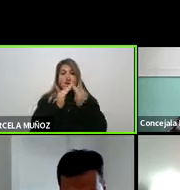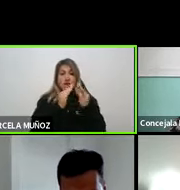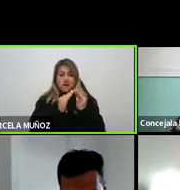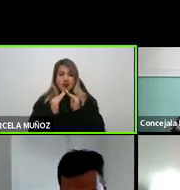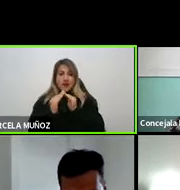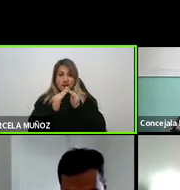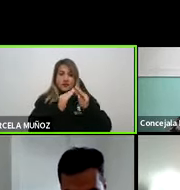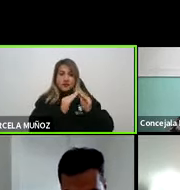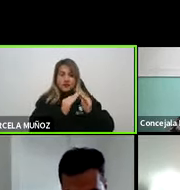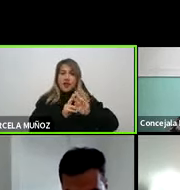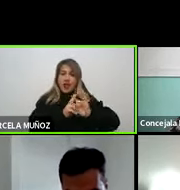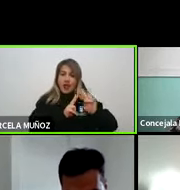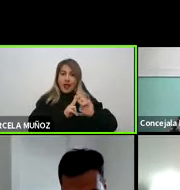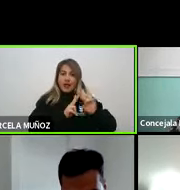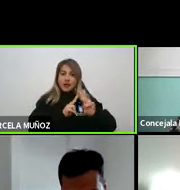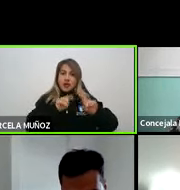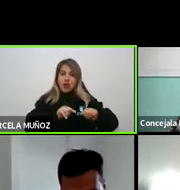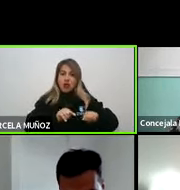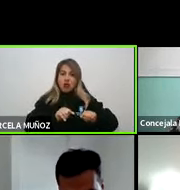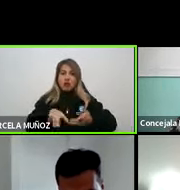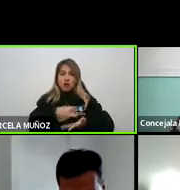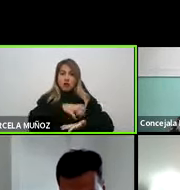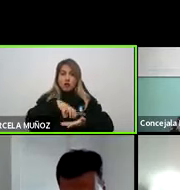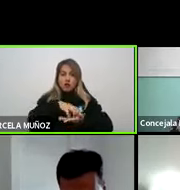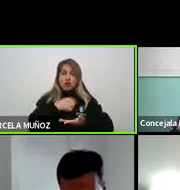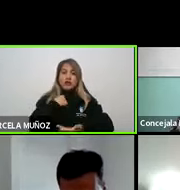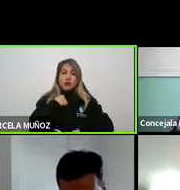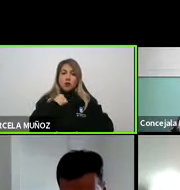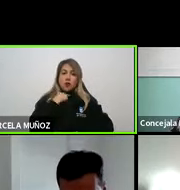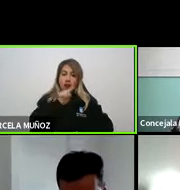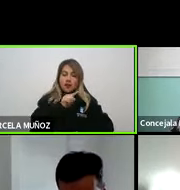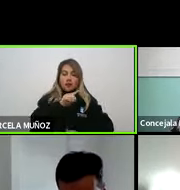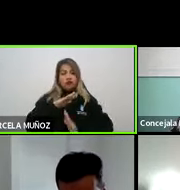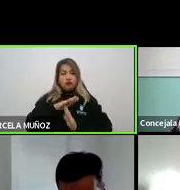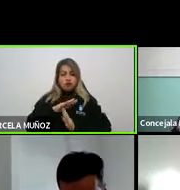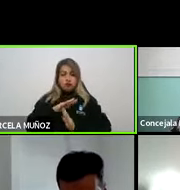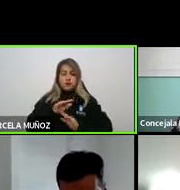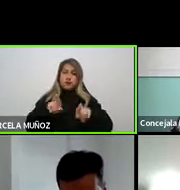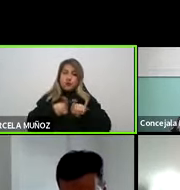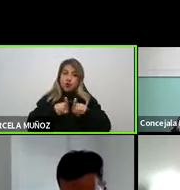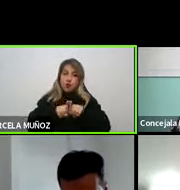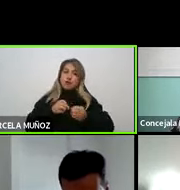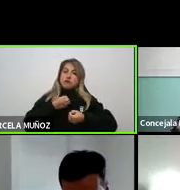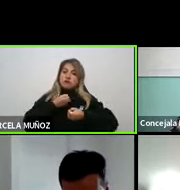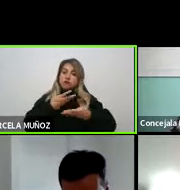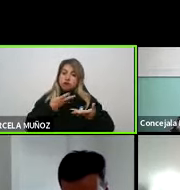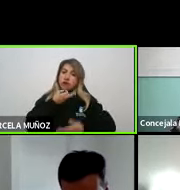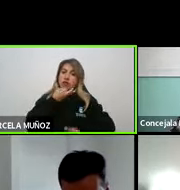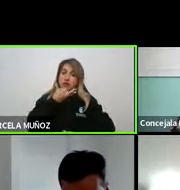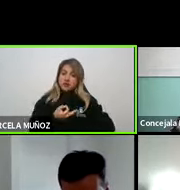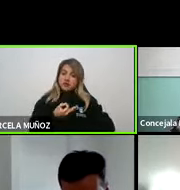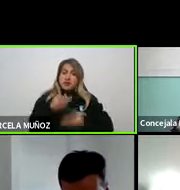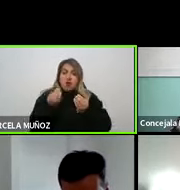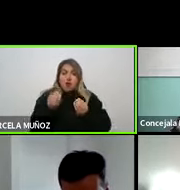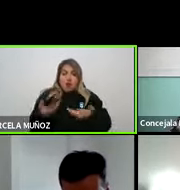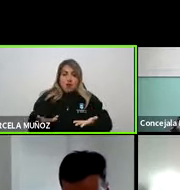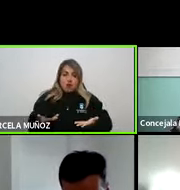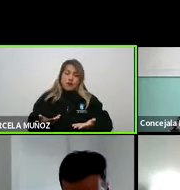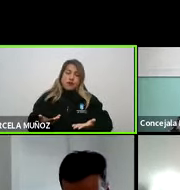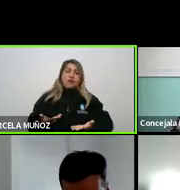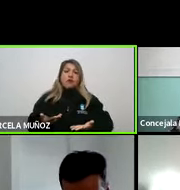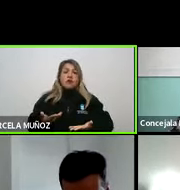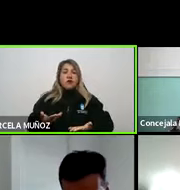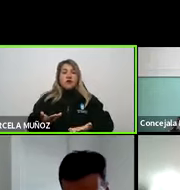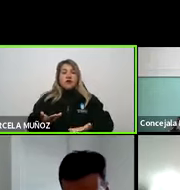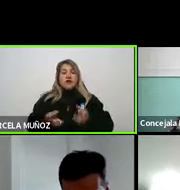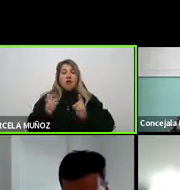están ejecutándose hoy en ese lugar. Eso igual lo quería decir porque, por supuesto, que la bajeza